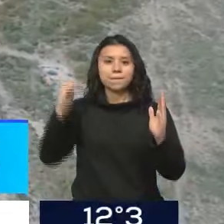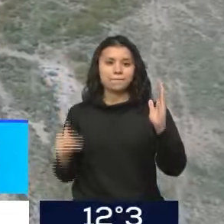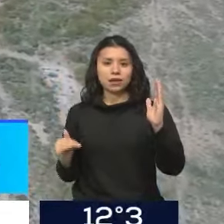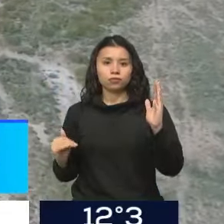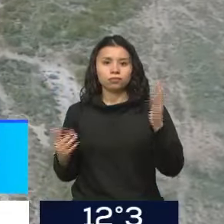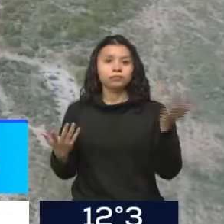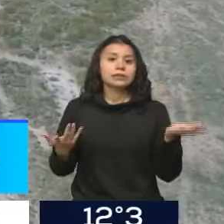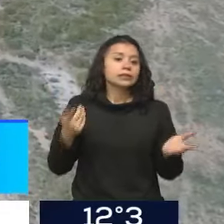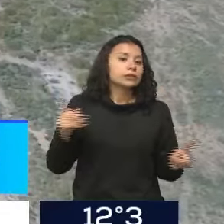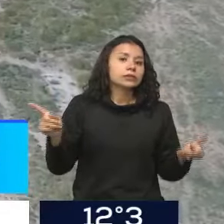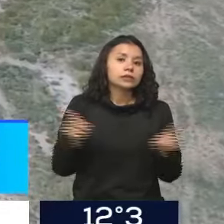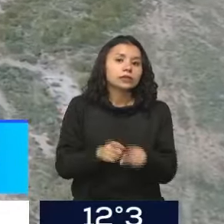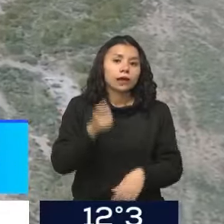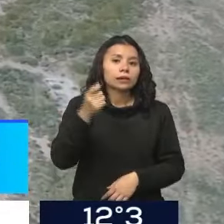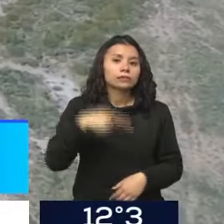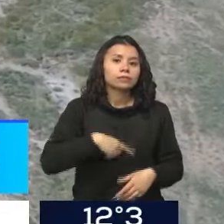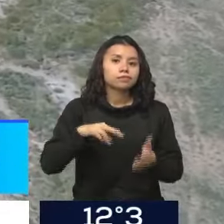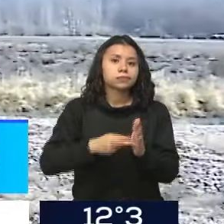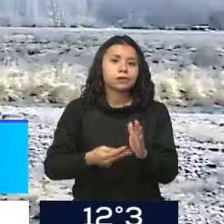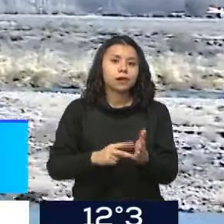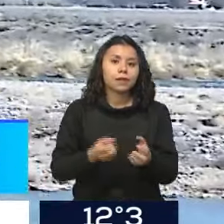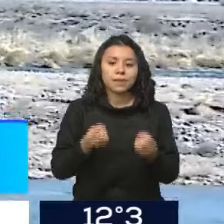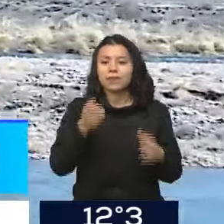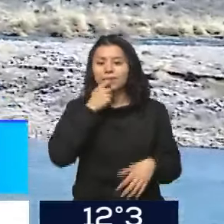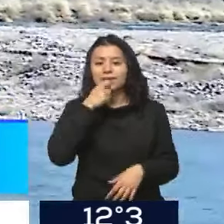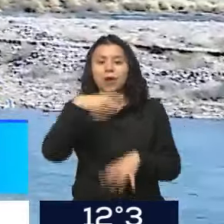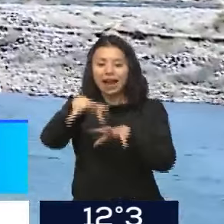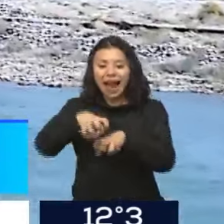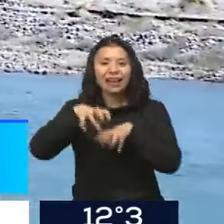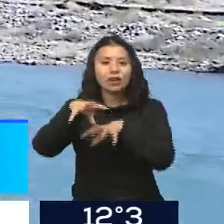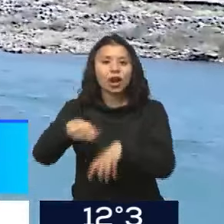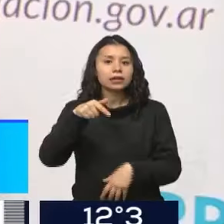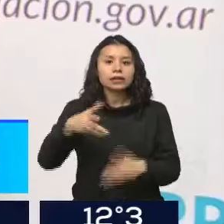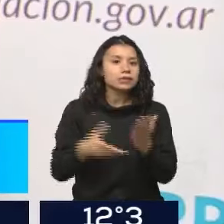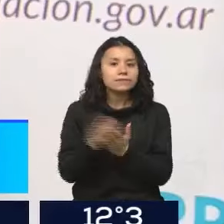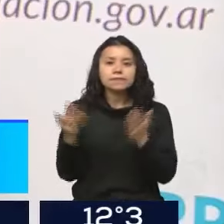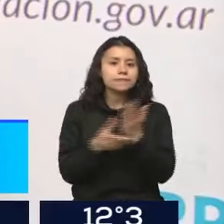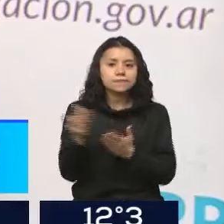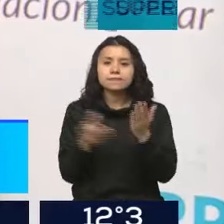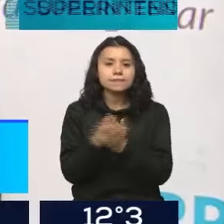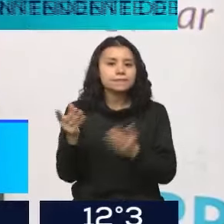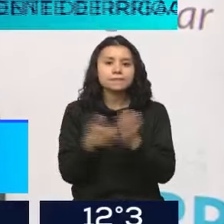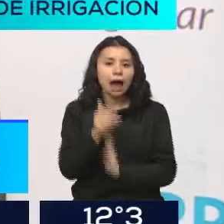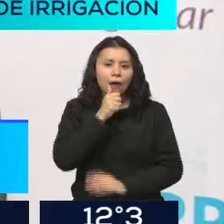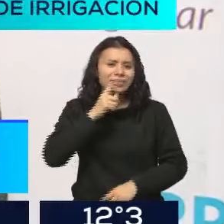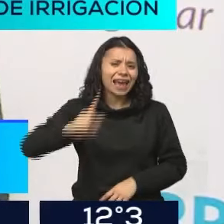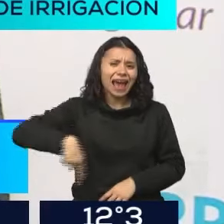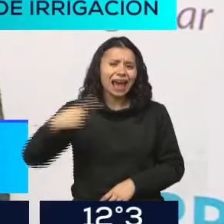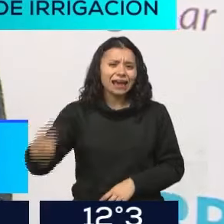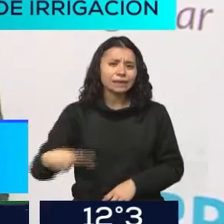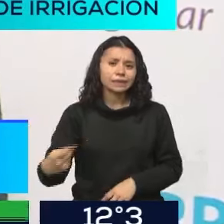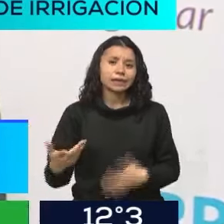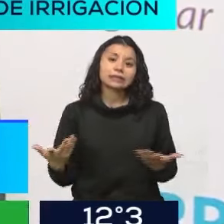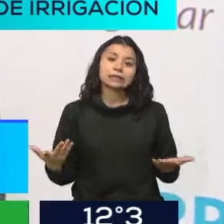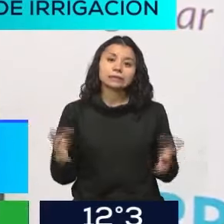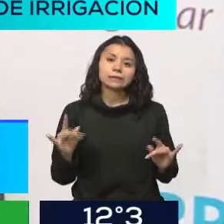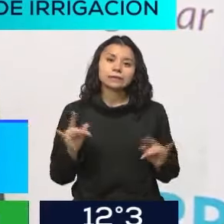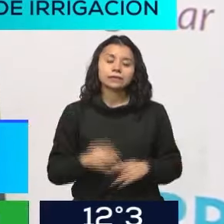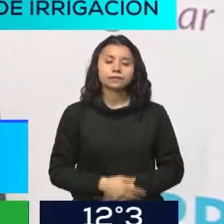especialmente las del sector agrícola, que es el mayor consumidor de agua en toda la provincia. En el caso del río